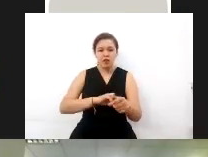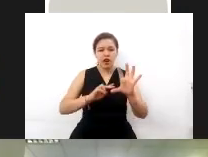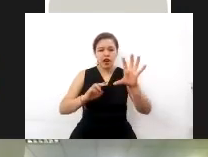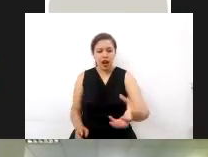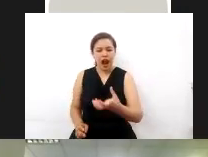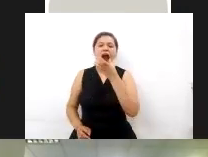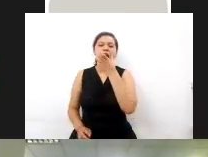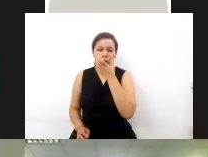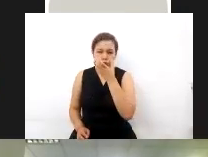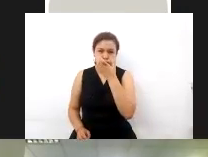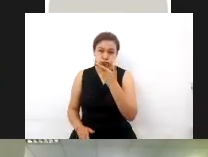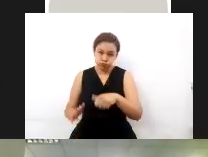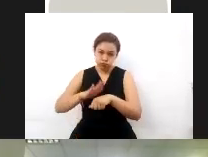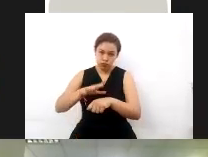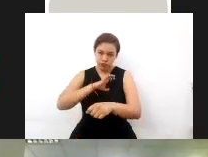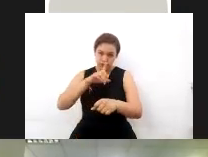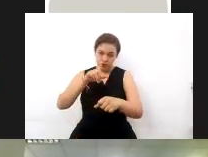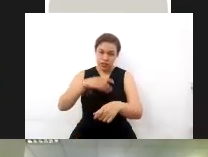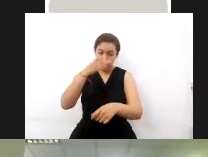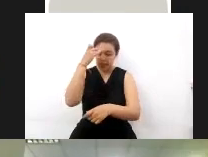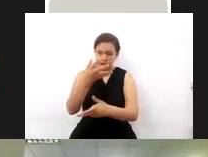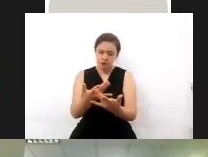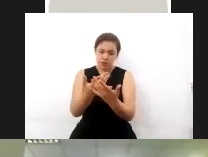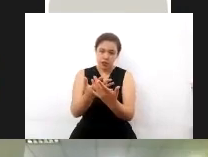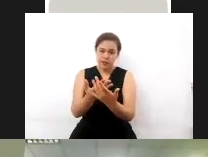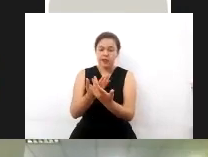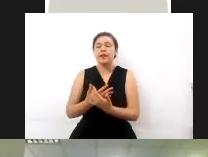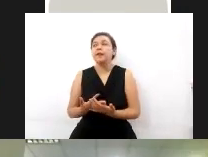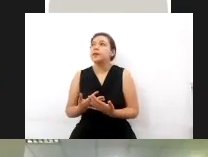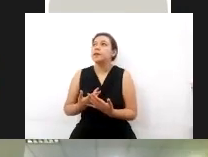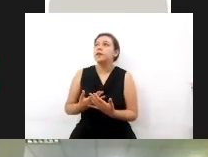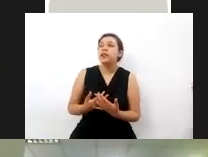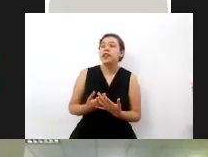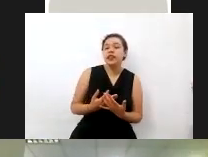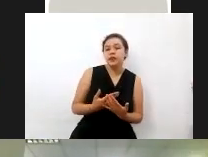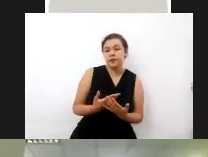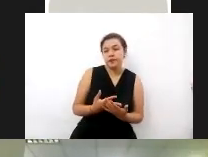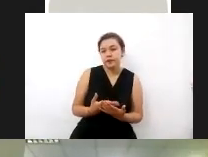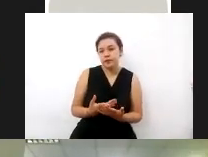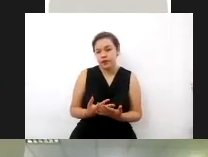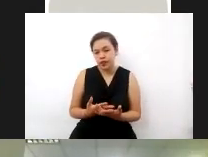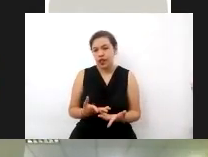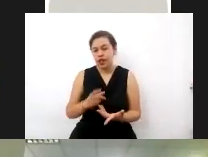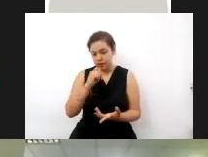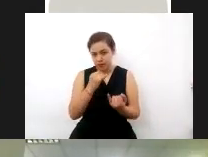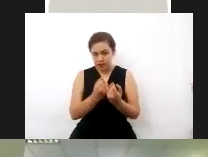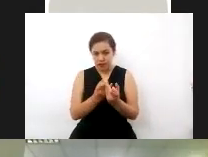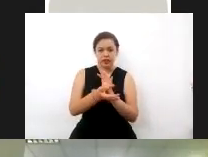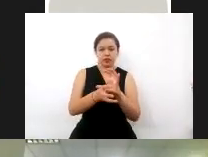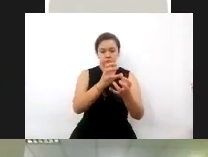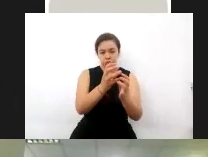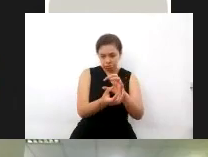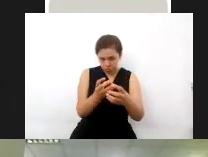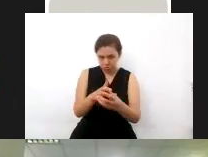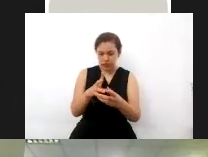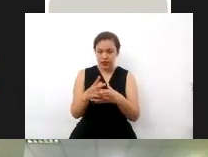verduras. Hay que esperar el tiempo que nos dice la ficha técnica del producto, hay que enjuagar, hay que